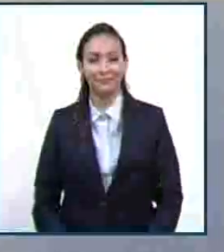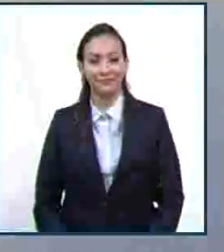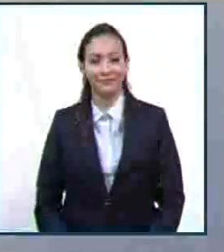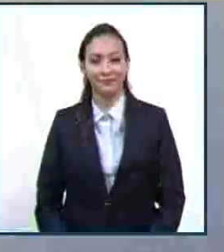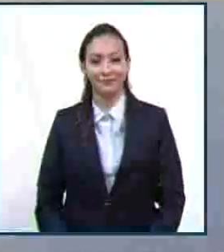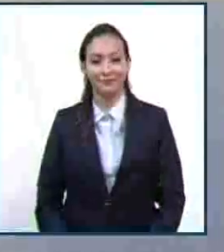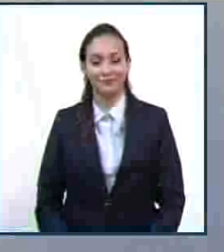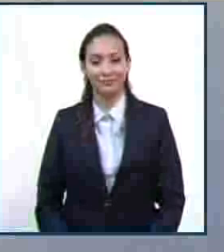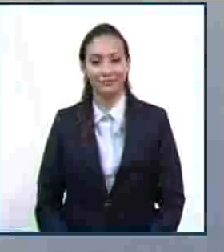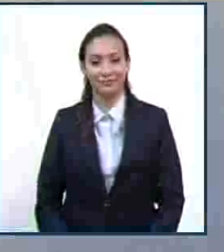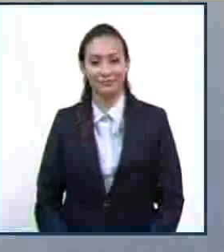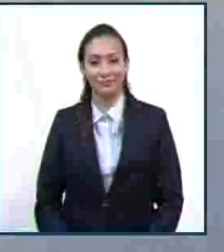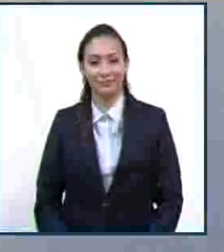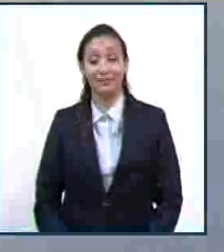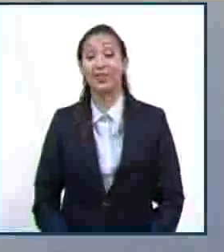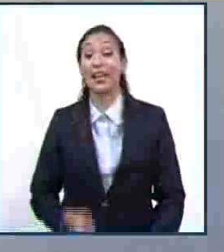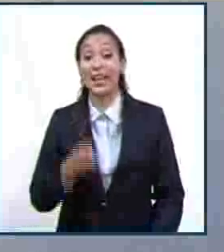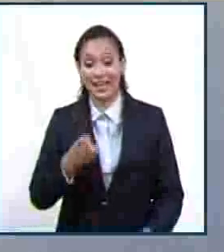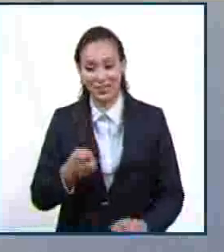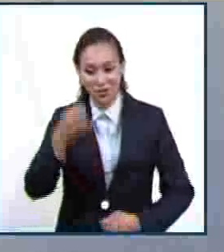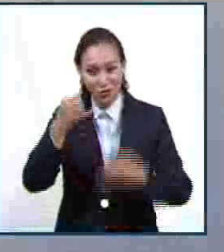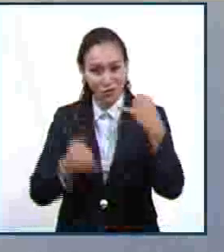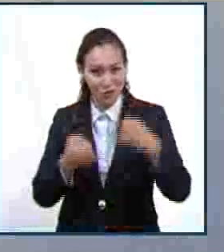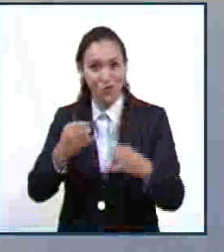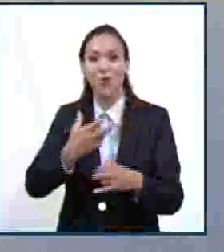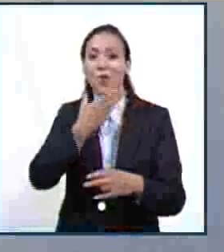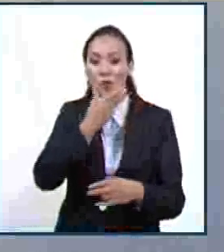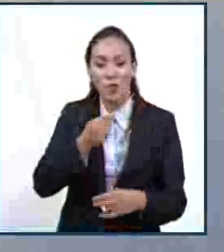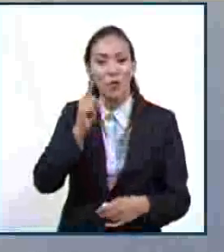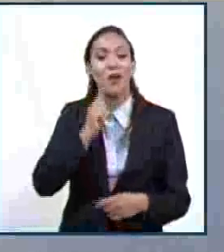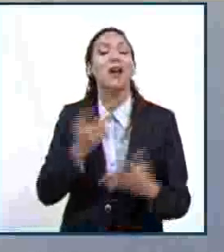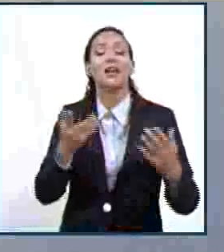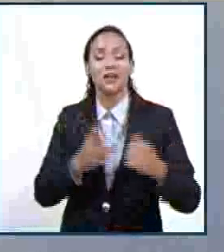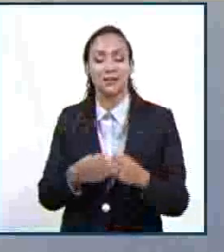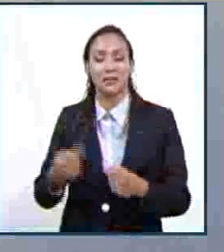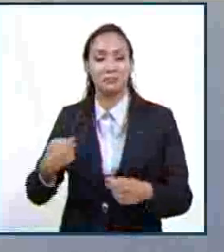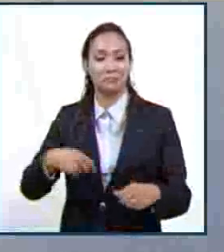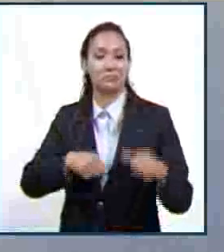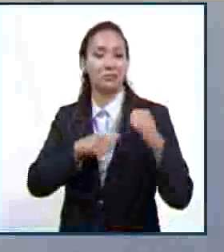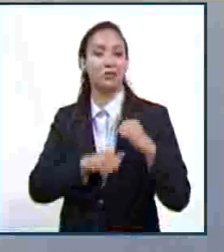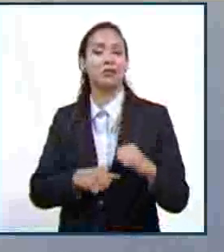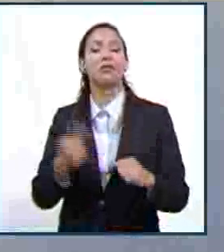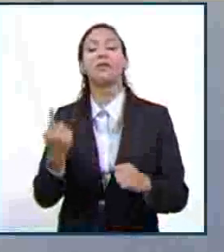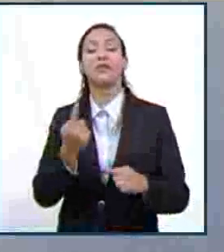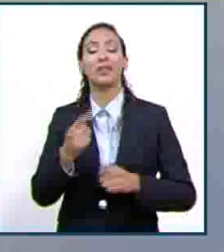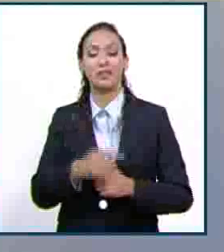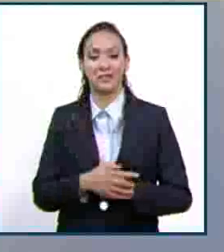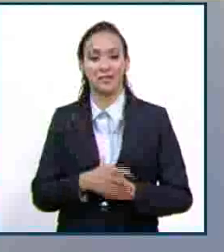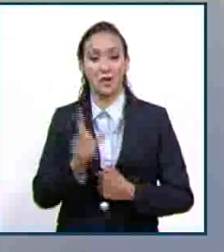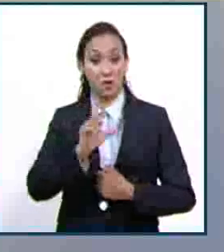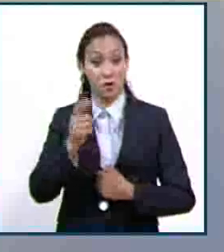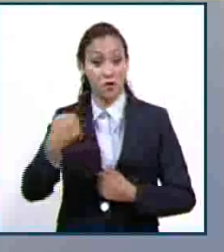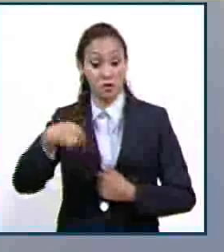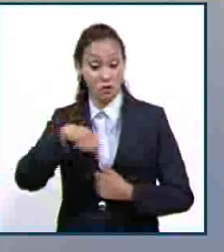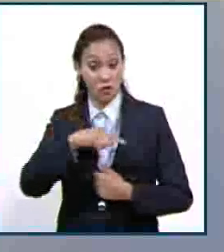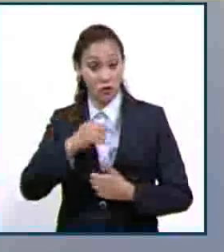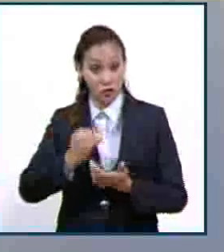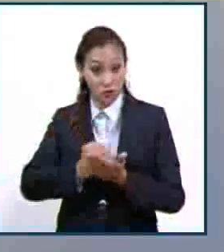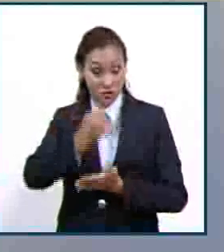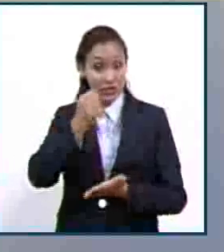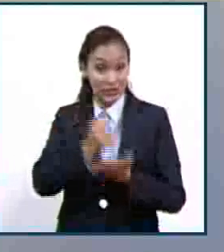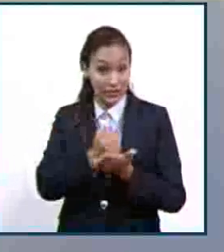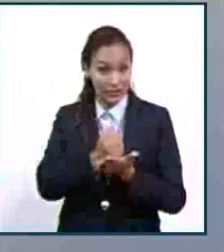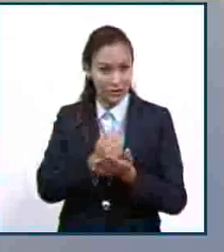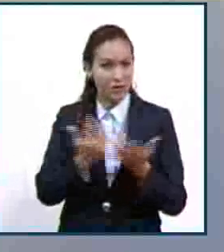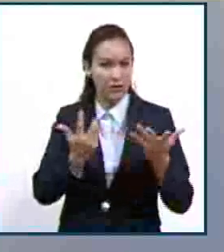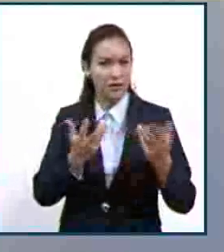Y justamente las juezas y los jueces lo que tratamos de hacer al pronunciarnos sobre un juicio es que